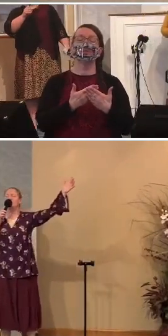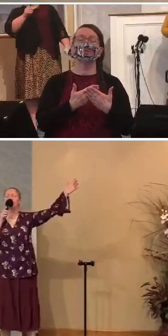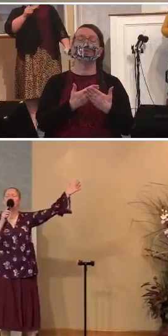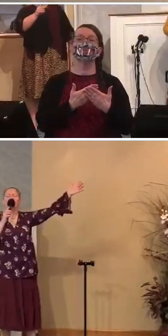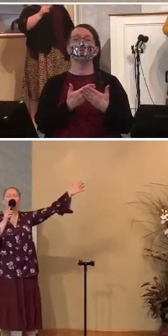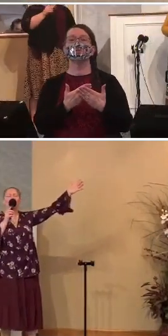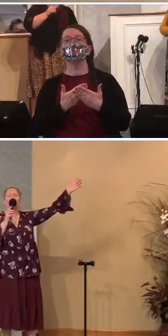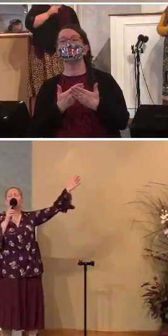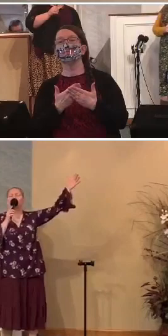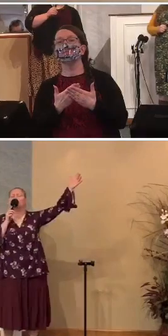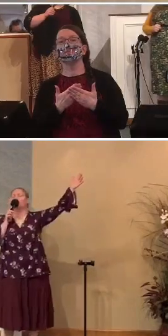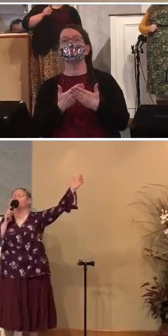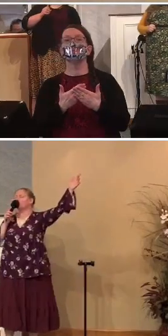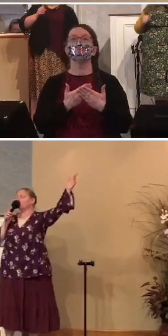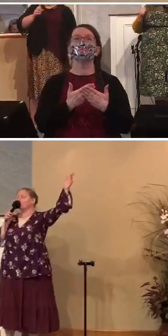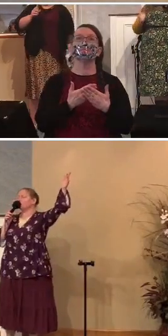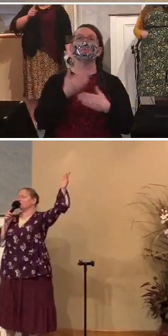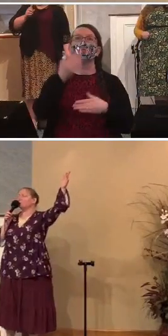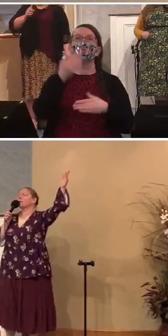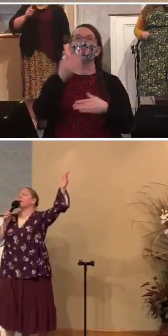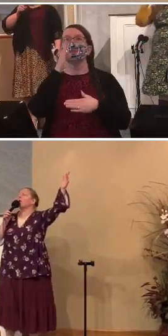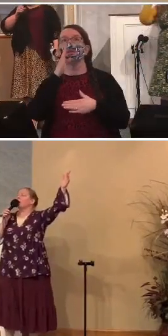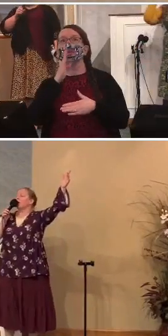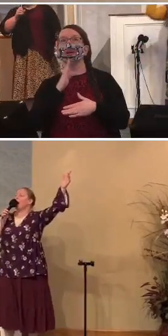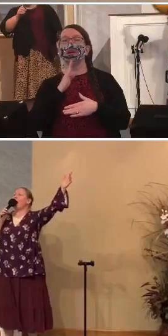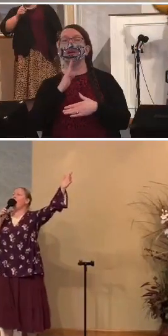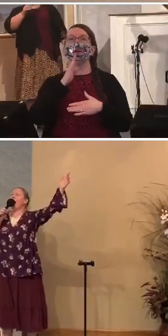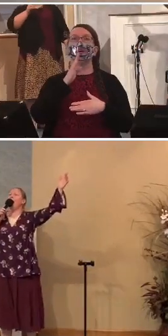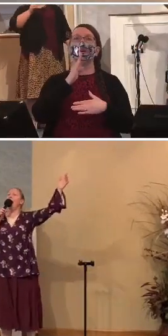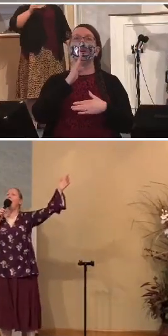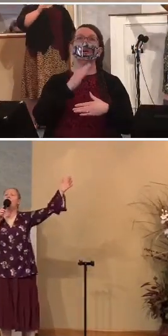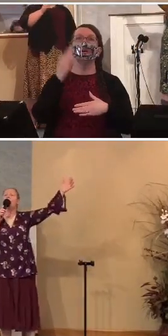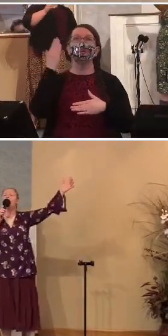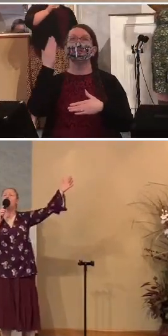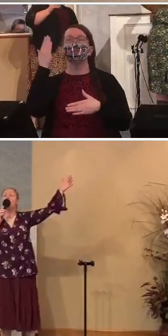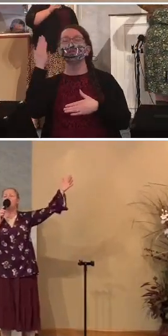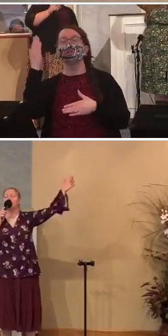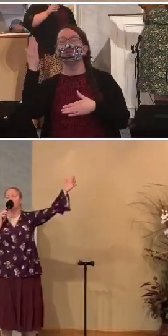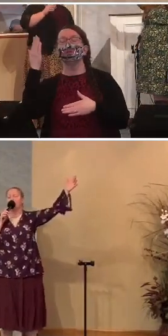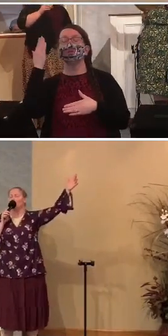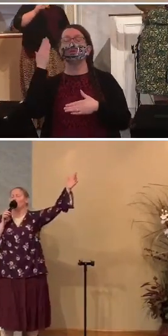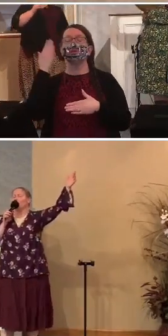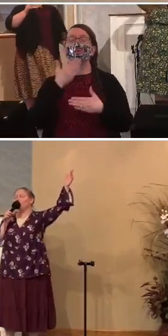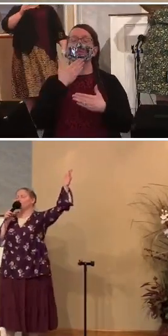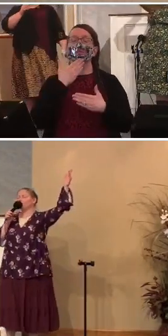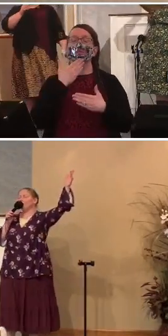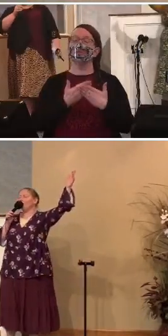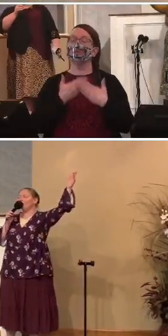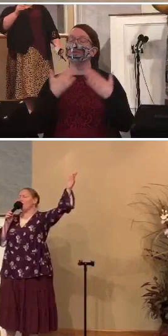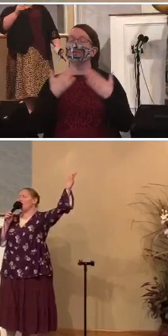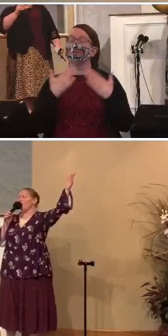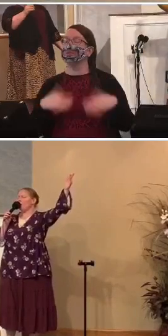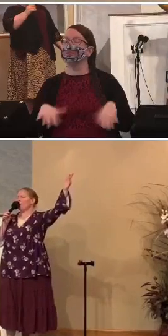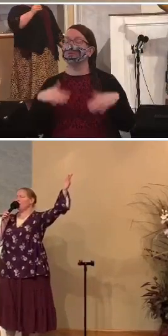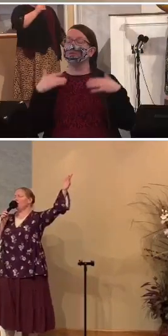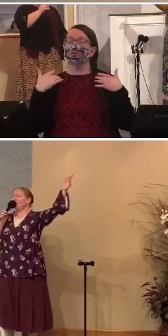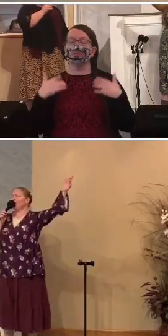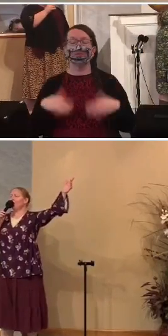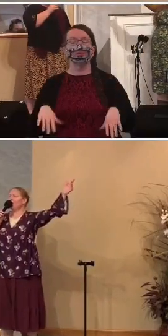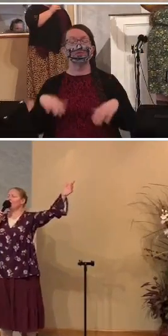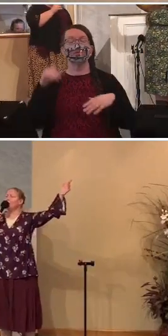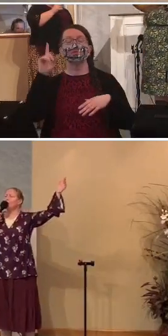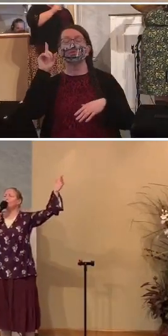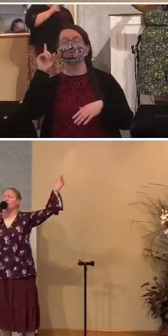Padre, tú eres tan bueno, Señor Jesús. Gracias, Señor Jesús, por todas las bendiciones, Dios. Aleluya.